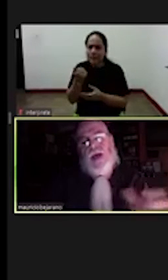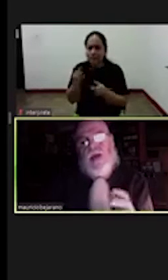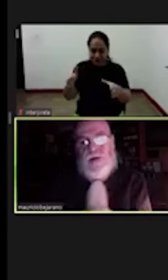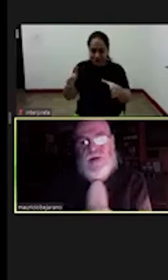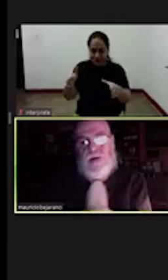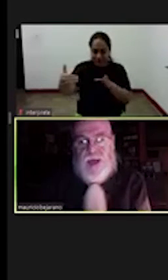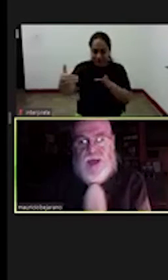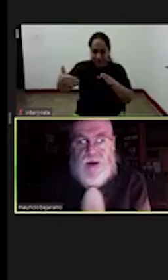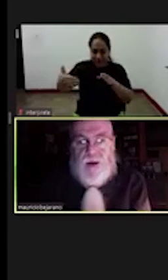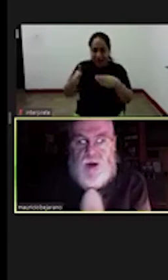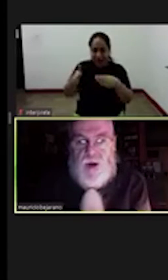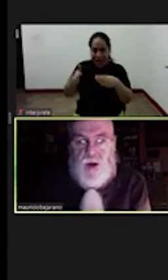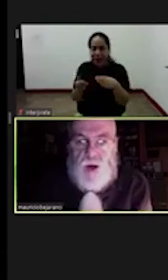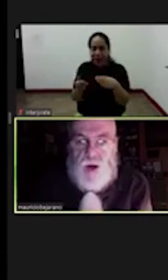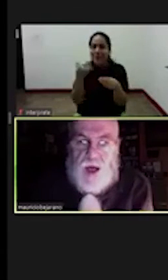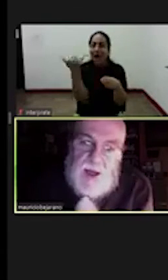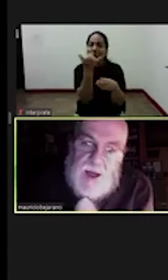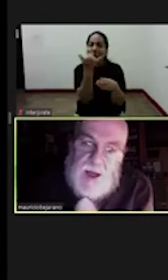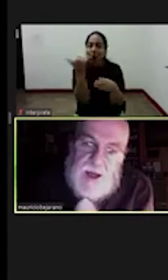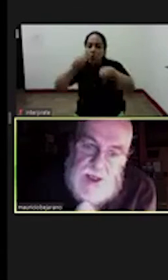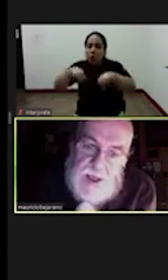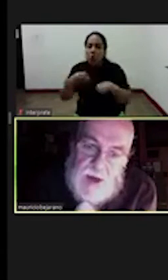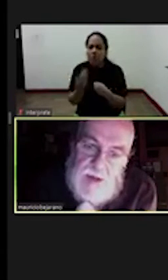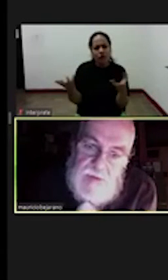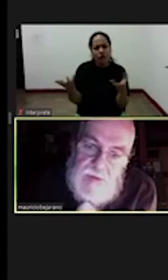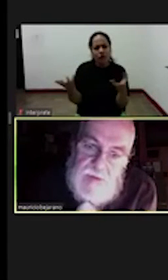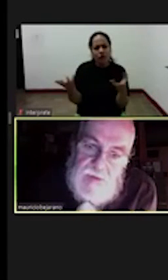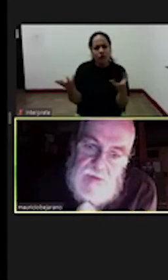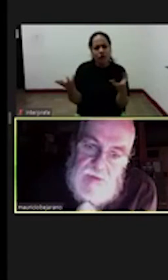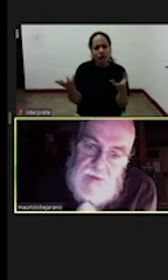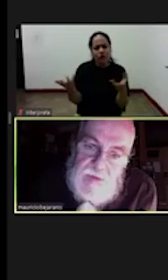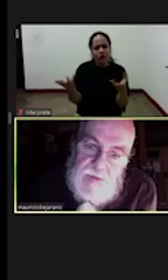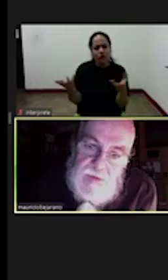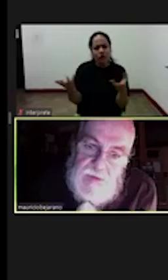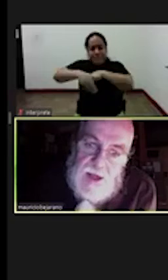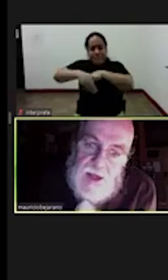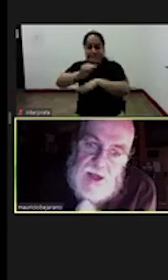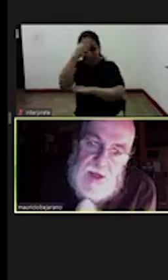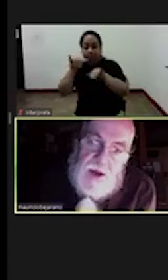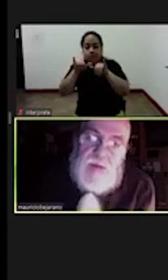quedaba colocada en la calle principal,